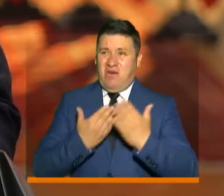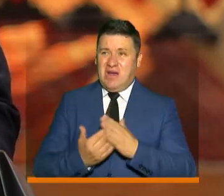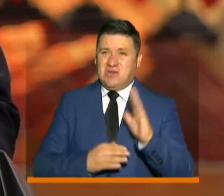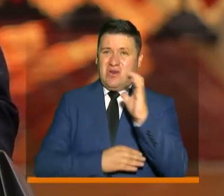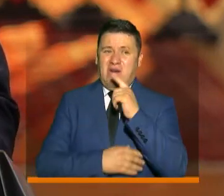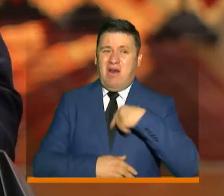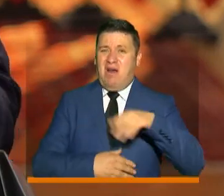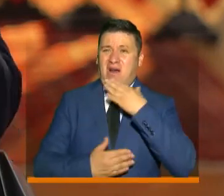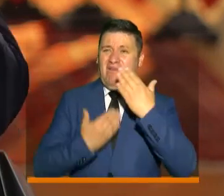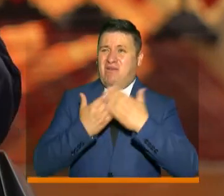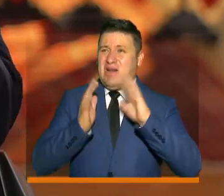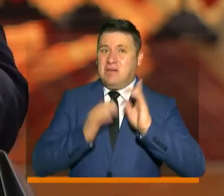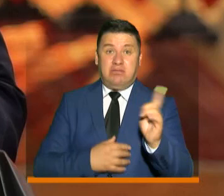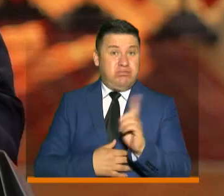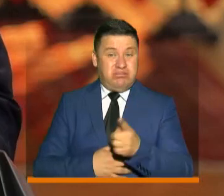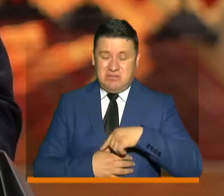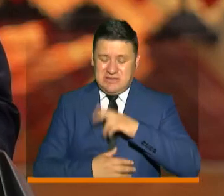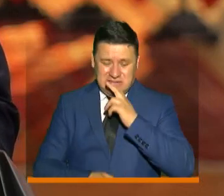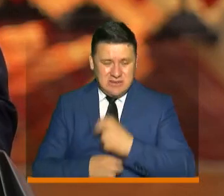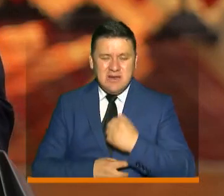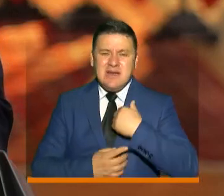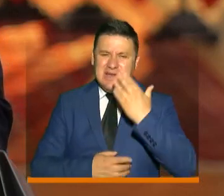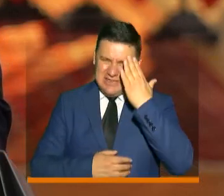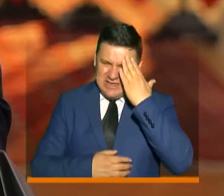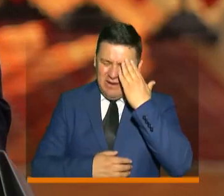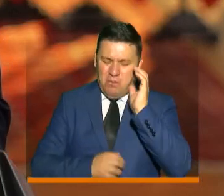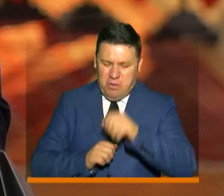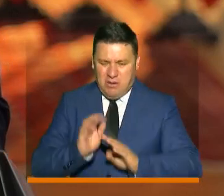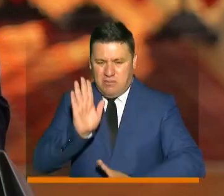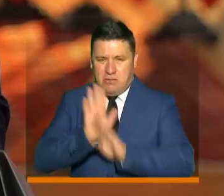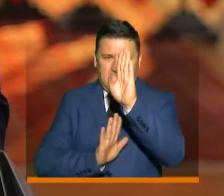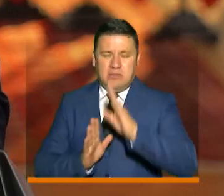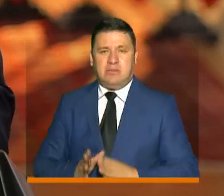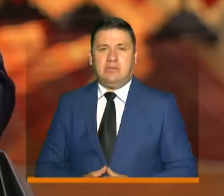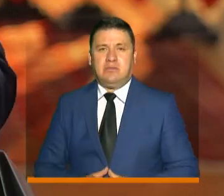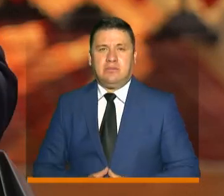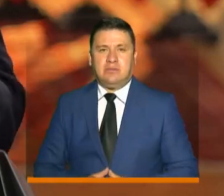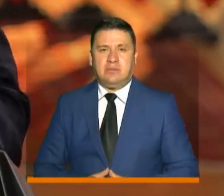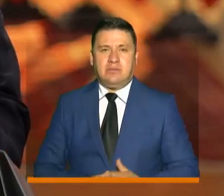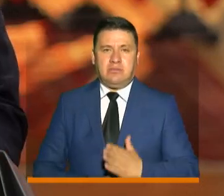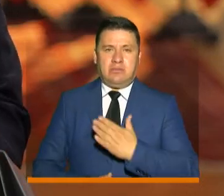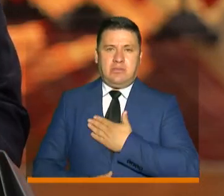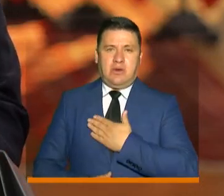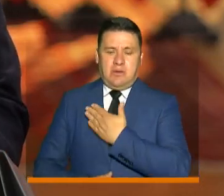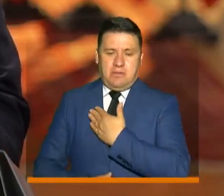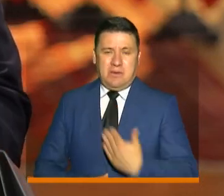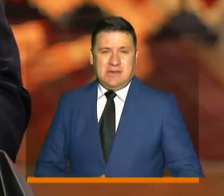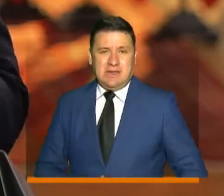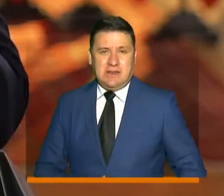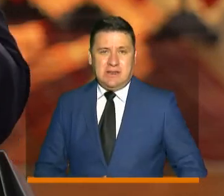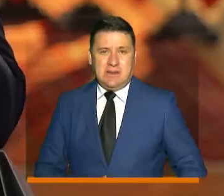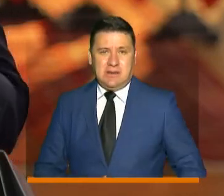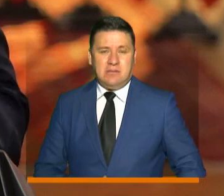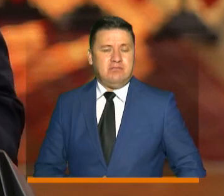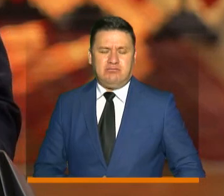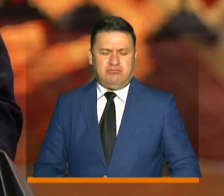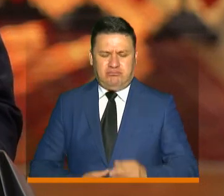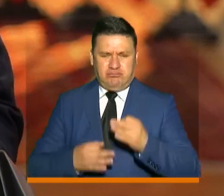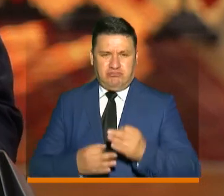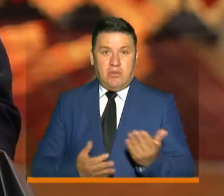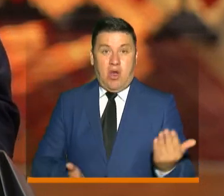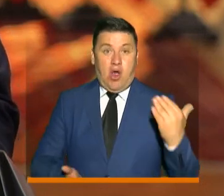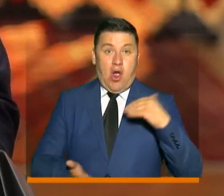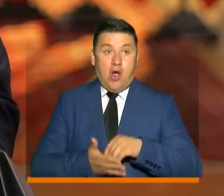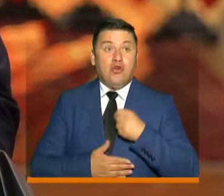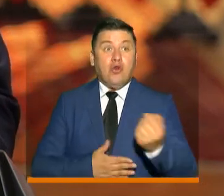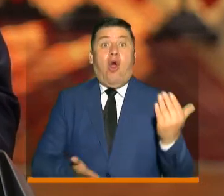los colombianos pero nosotros sabremos salir adelante como presidente no tengo la reelección